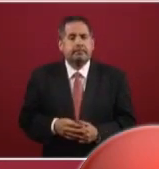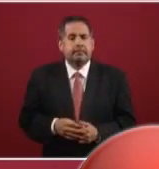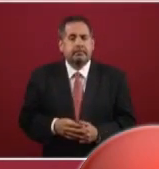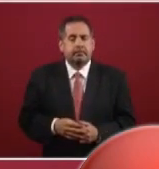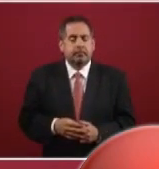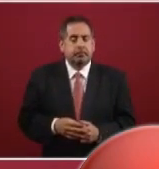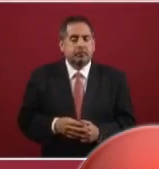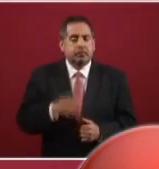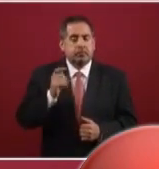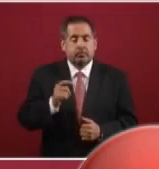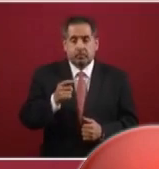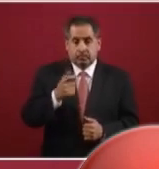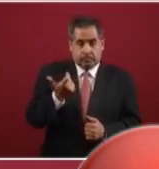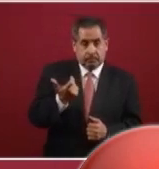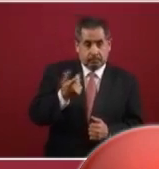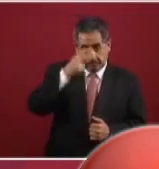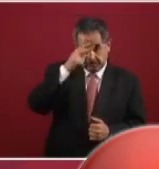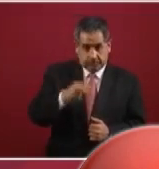La fortaleza del peso